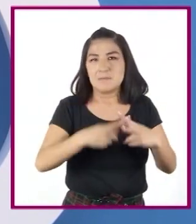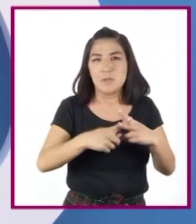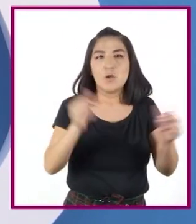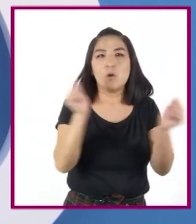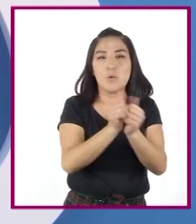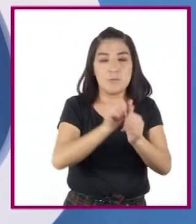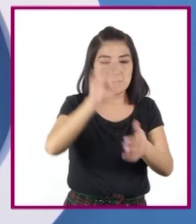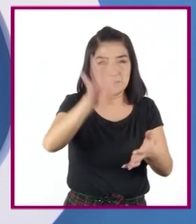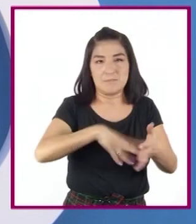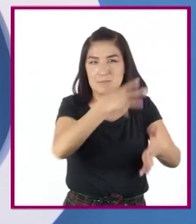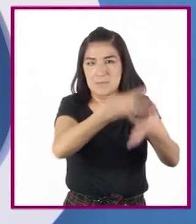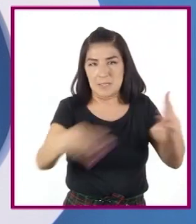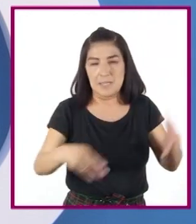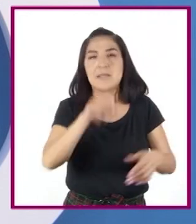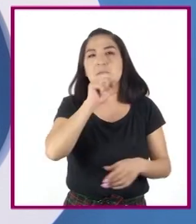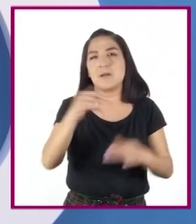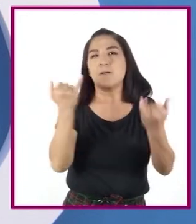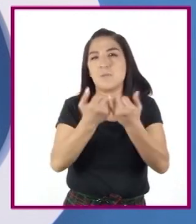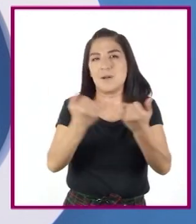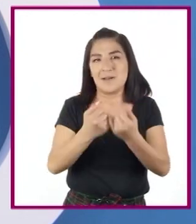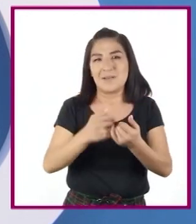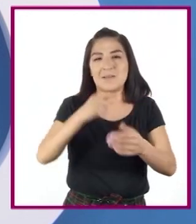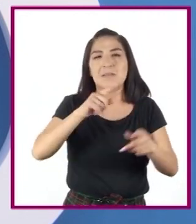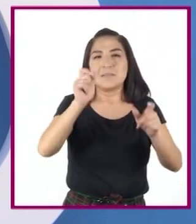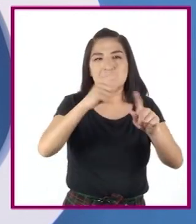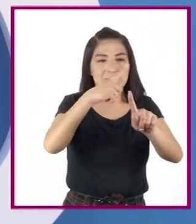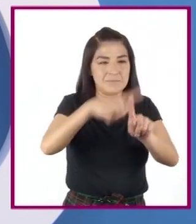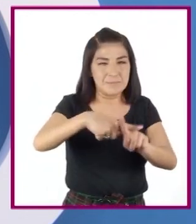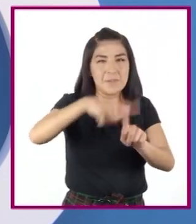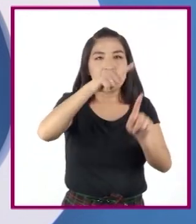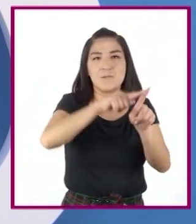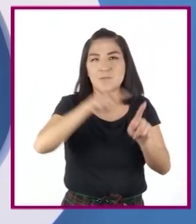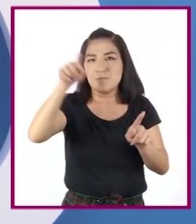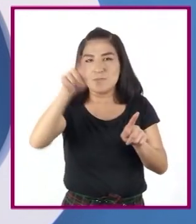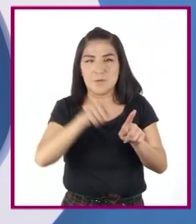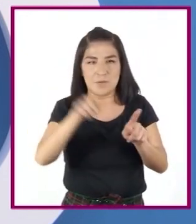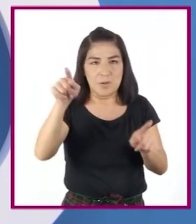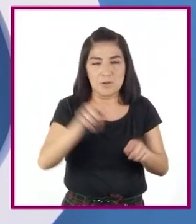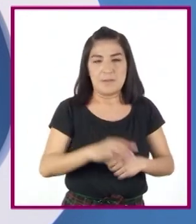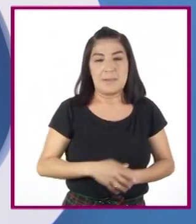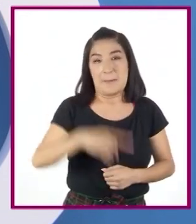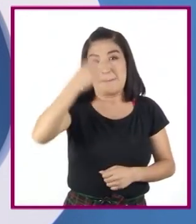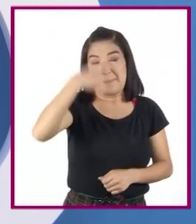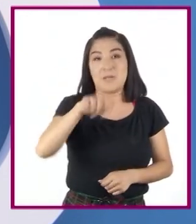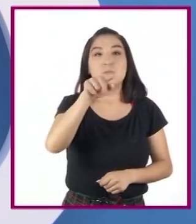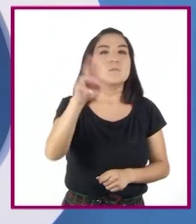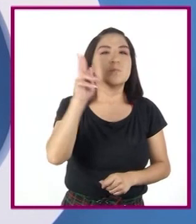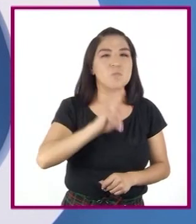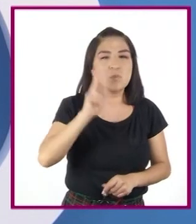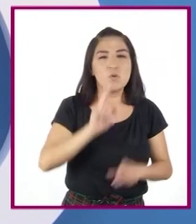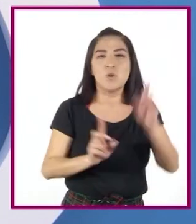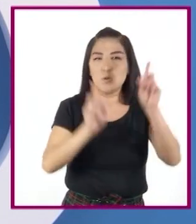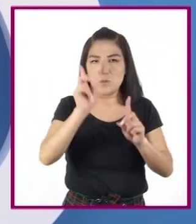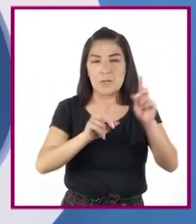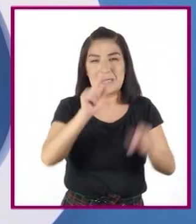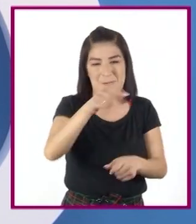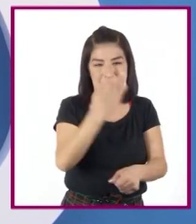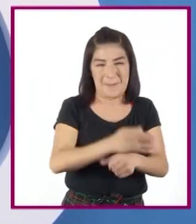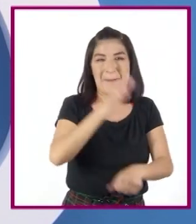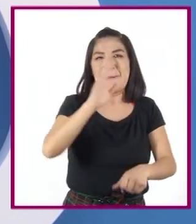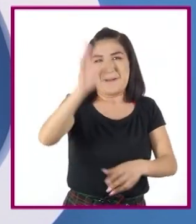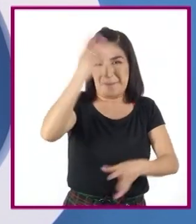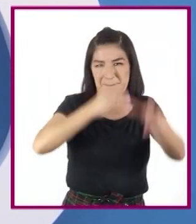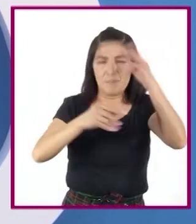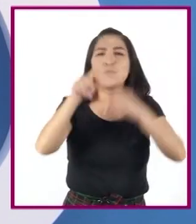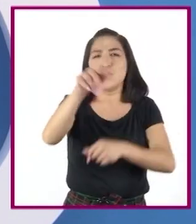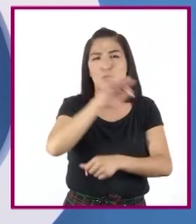la tabla y de la gráfica que se obtiene a partir de ella. Para resolver dudas o ejercitar lo aprendido, se